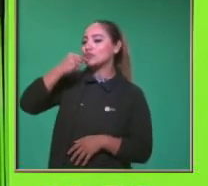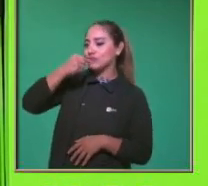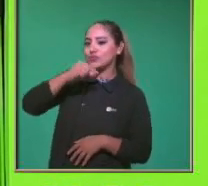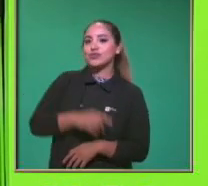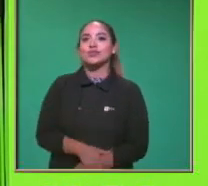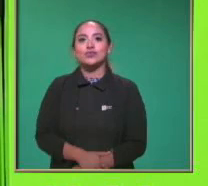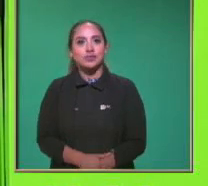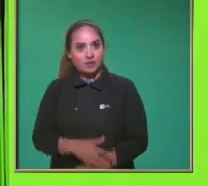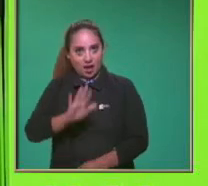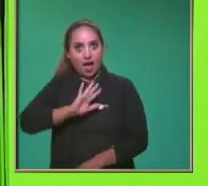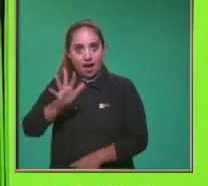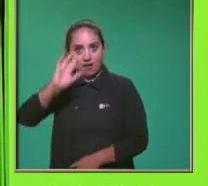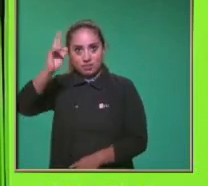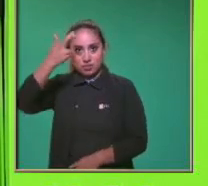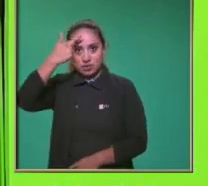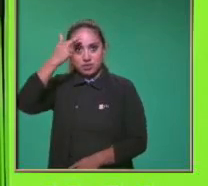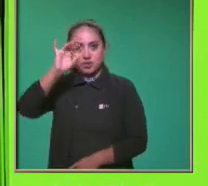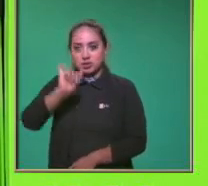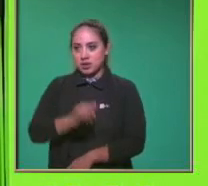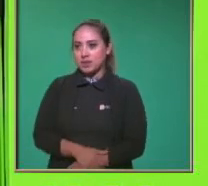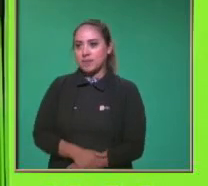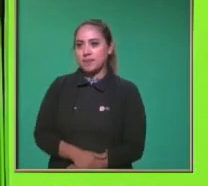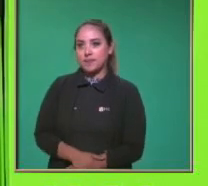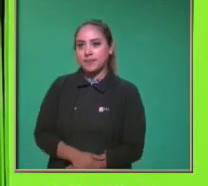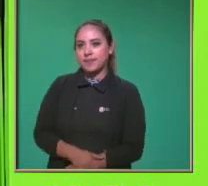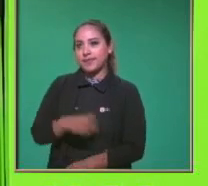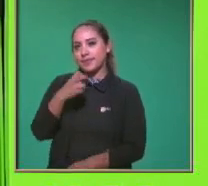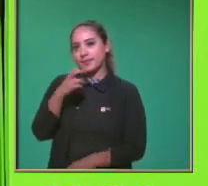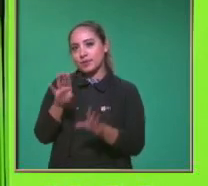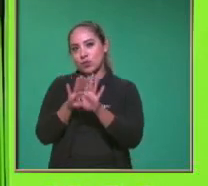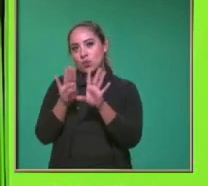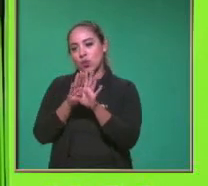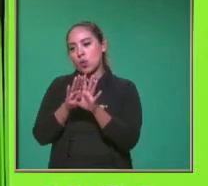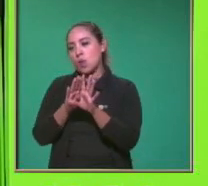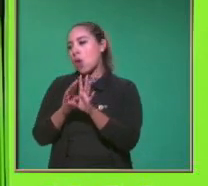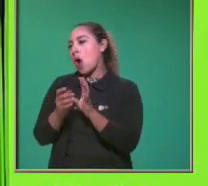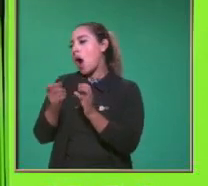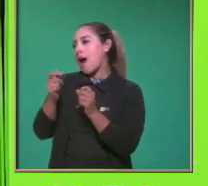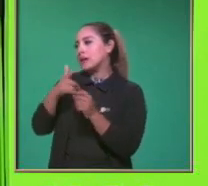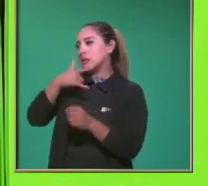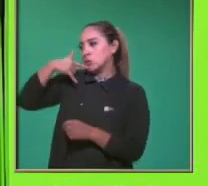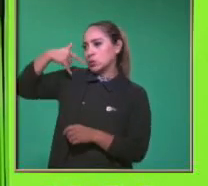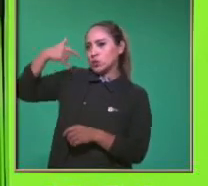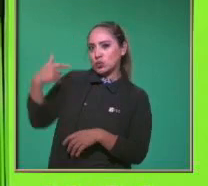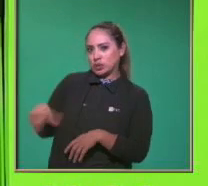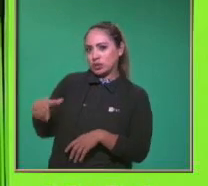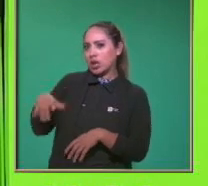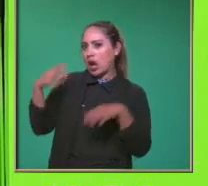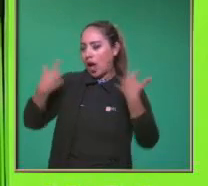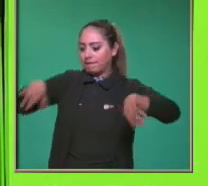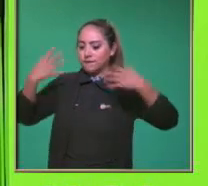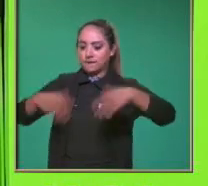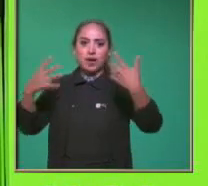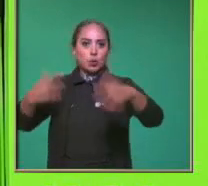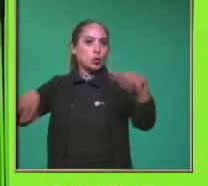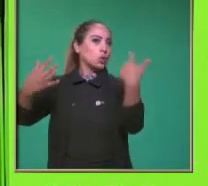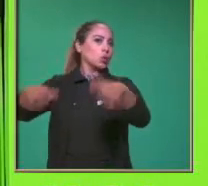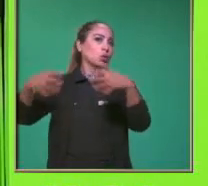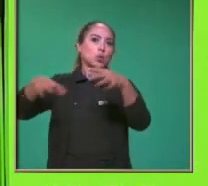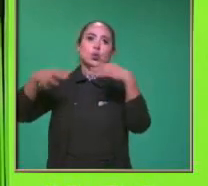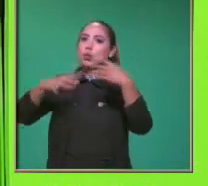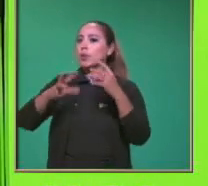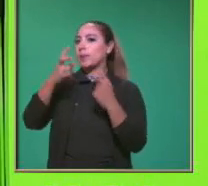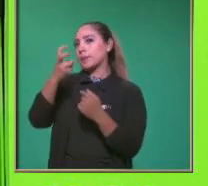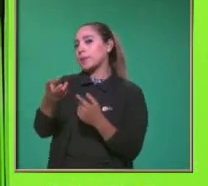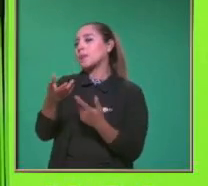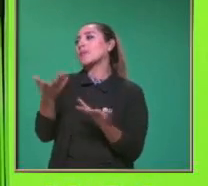¿Ya lo recordaste? Una de las maneras es cuando pruebas algún picante o que te ha pasado que te enchilas mucho, pues tu sentido del gusto